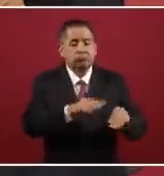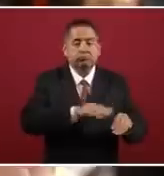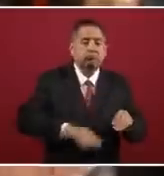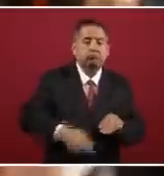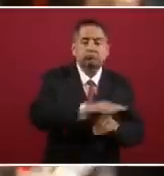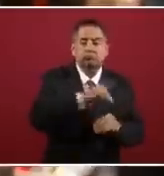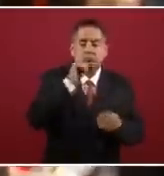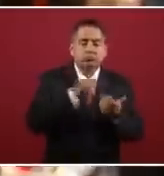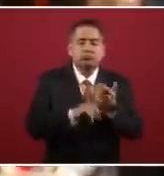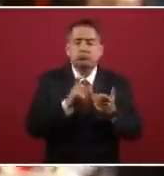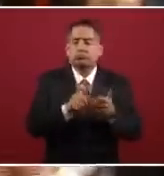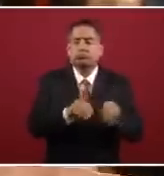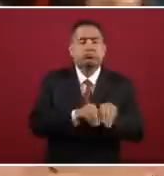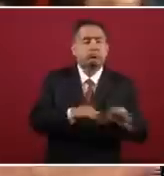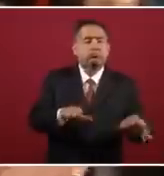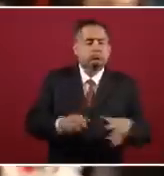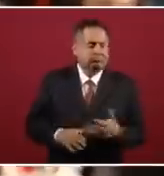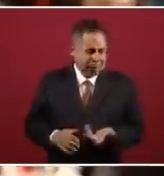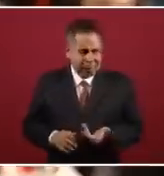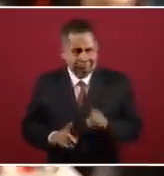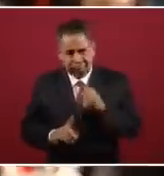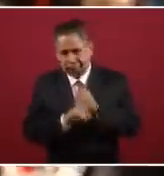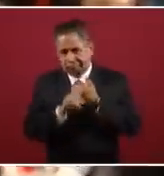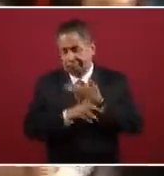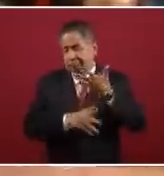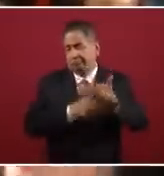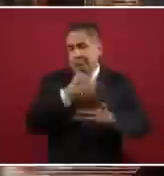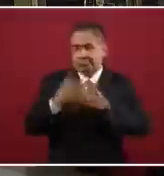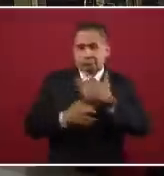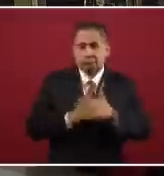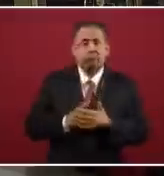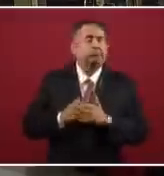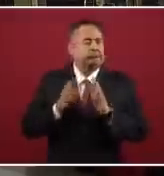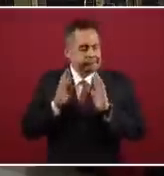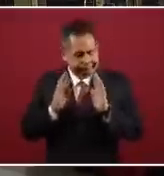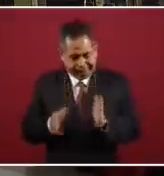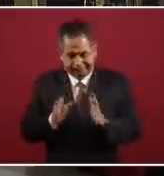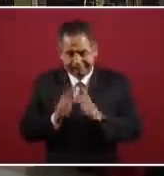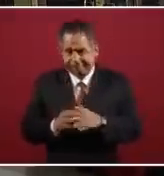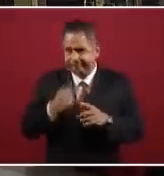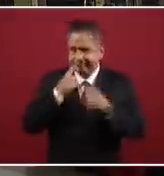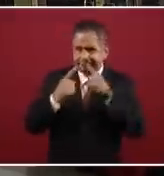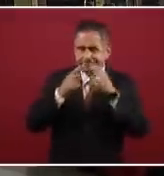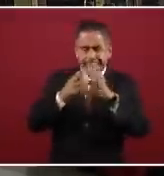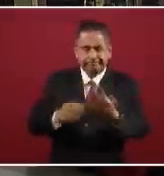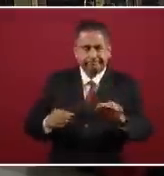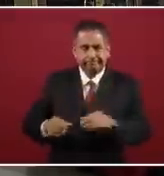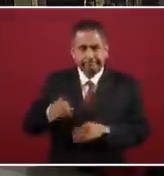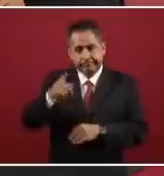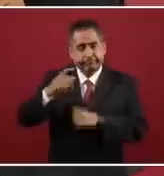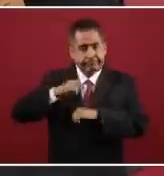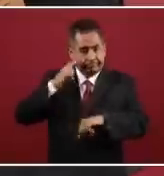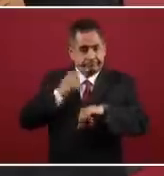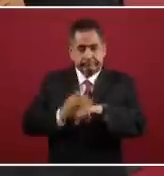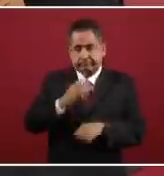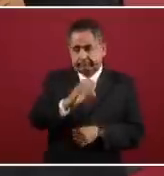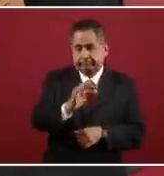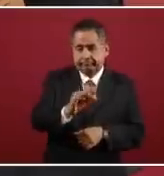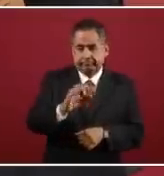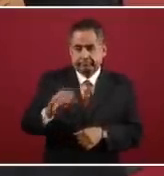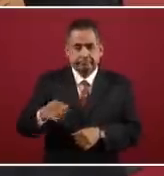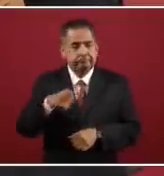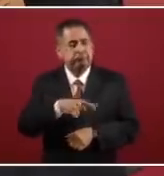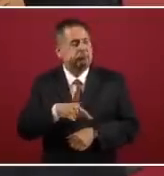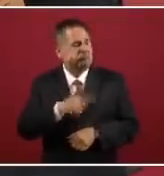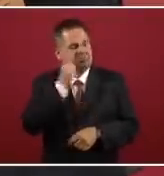agua a la ciudad. Entonces, está causando ya un problema social, están enfrentando a los trabajadores de la comisión que usted tanto defiende, que llegan a